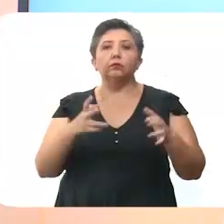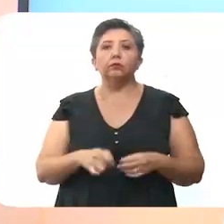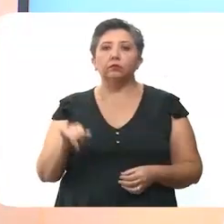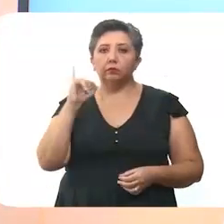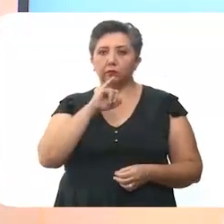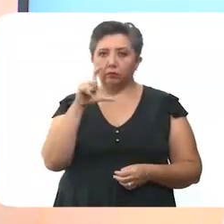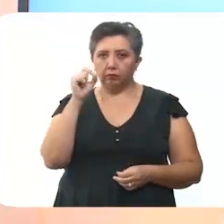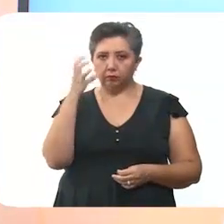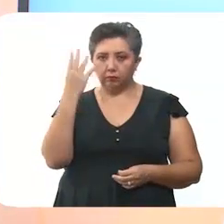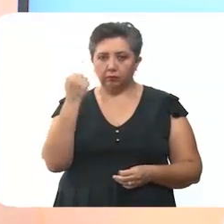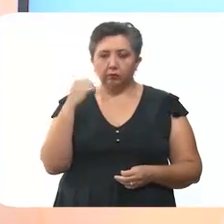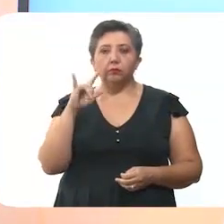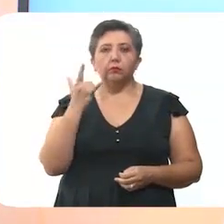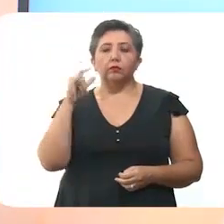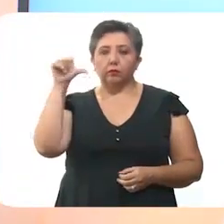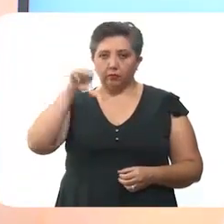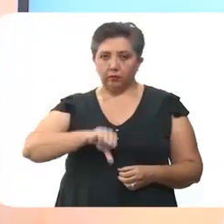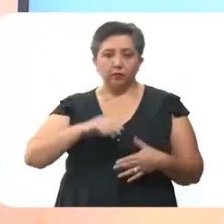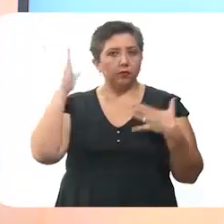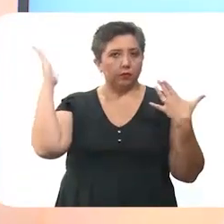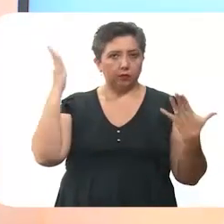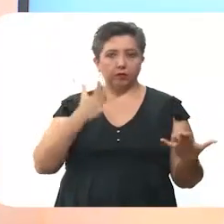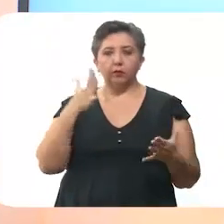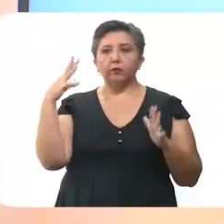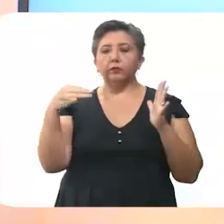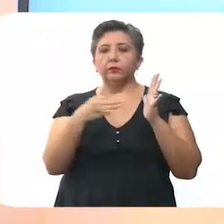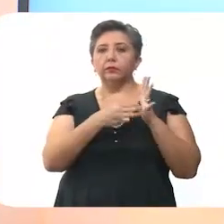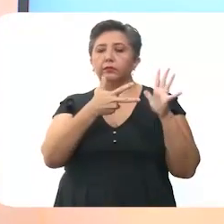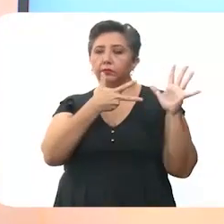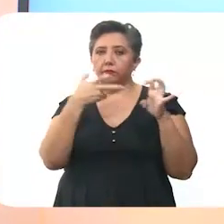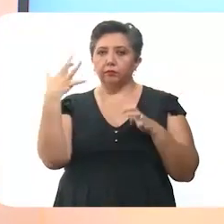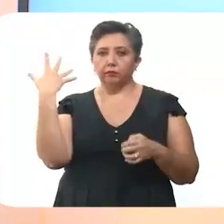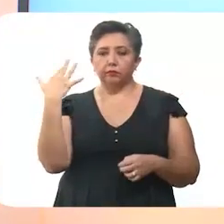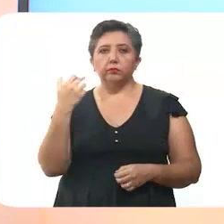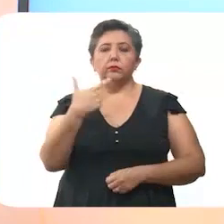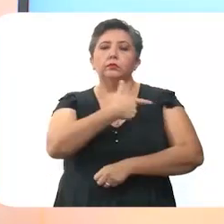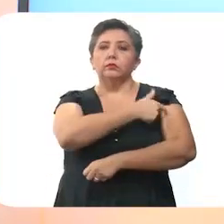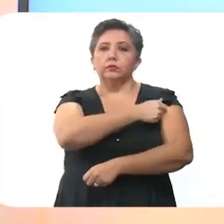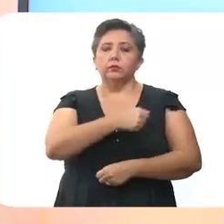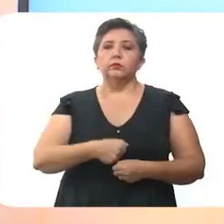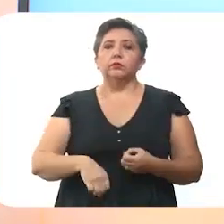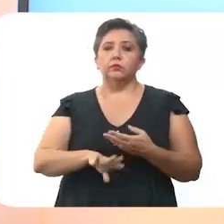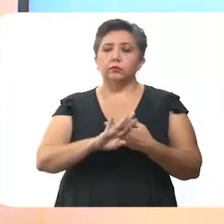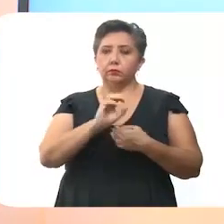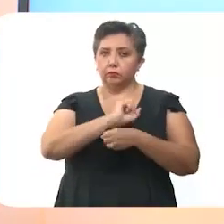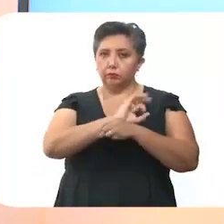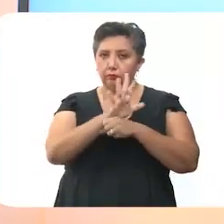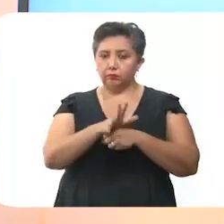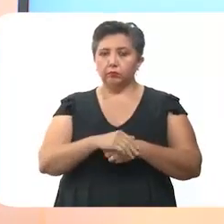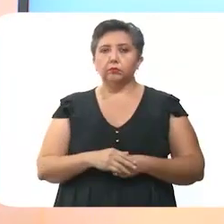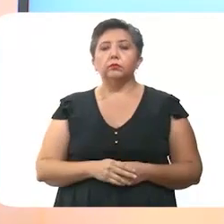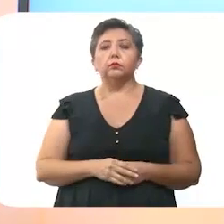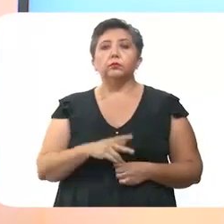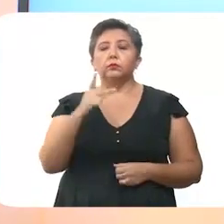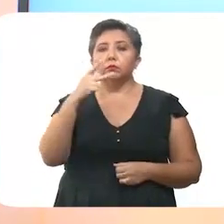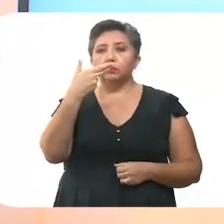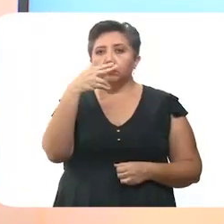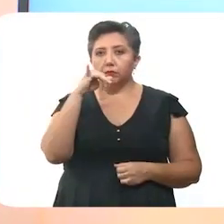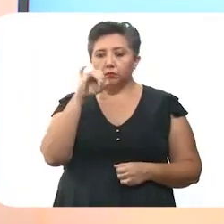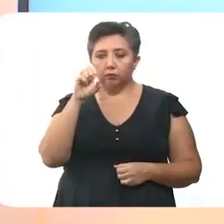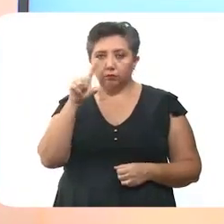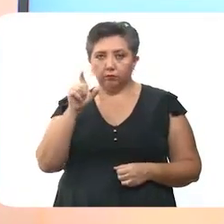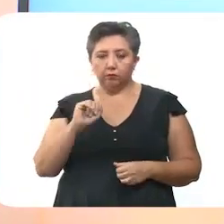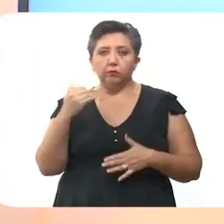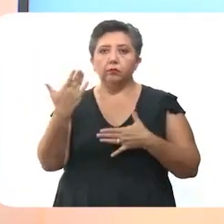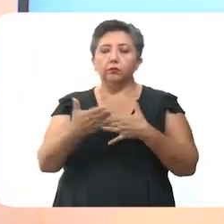médico del jueves 29 de julio. El día de hoy llegaron 5.850 dosis de la vacuna contra el coronavirus de la farmacéutica Pfizer.